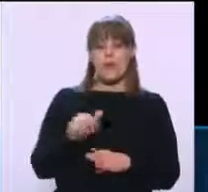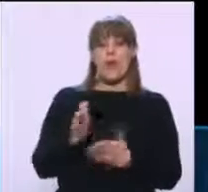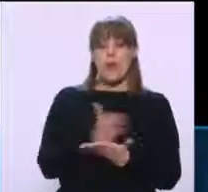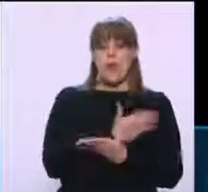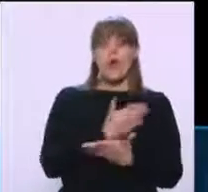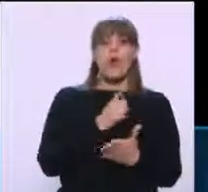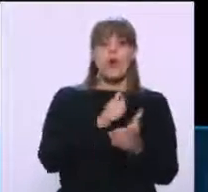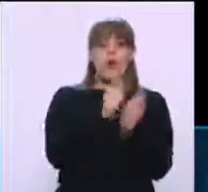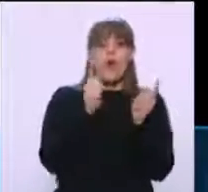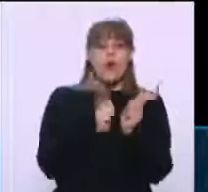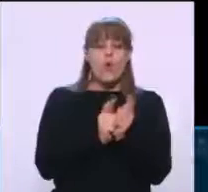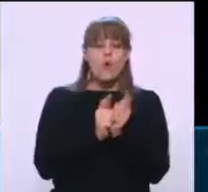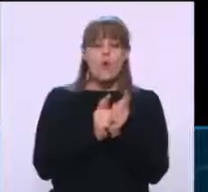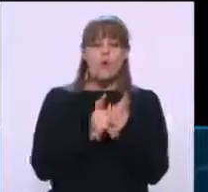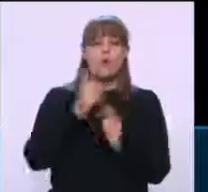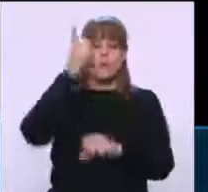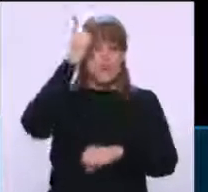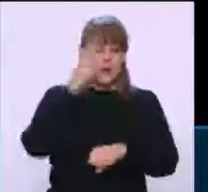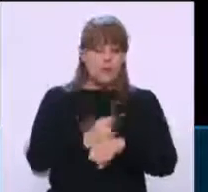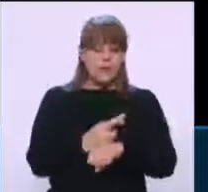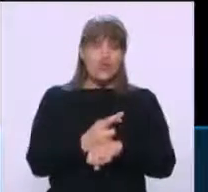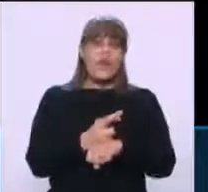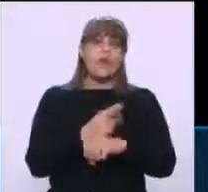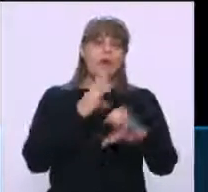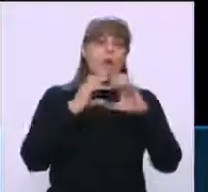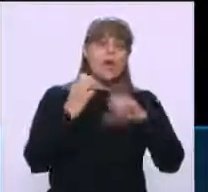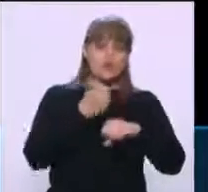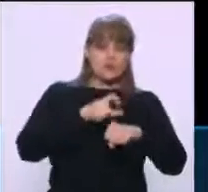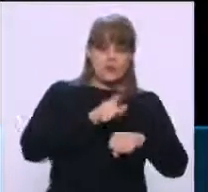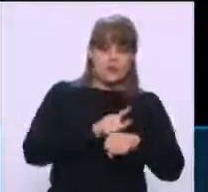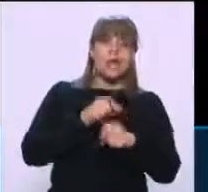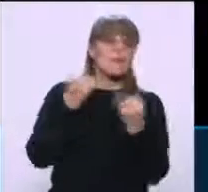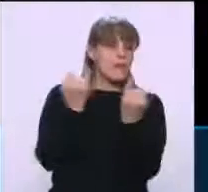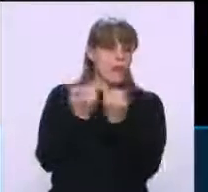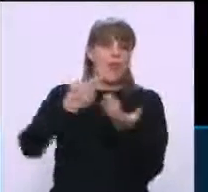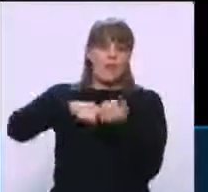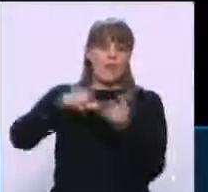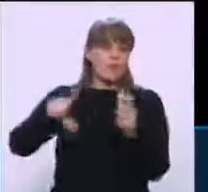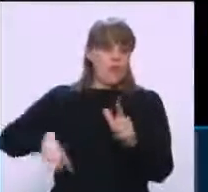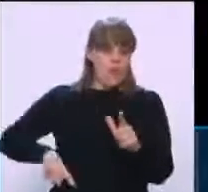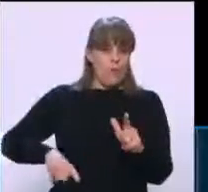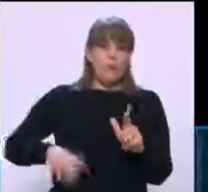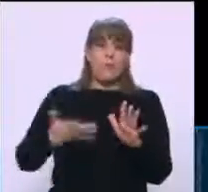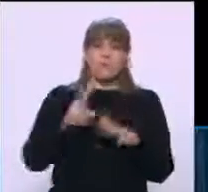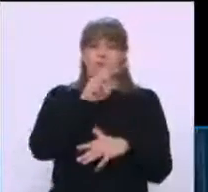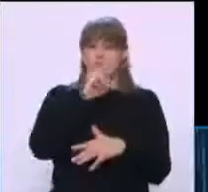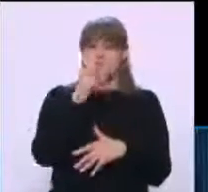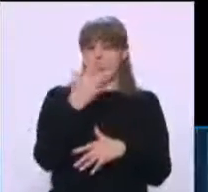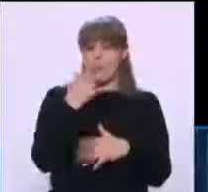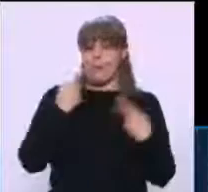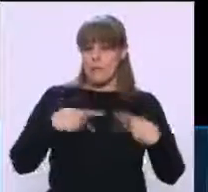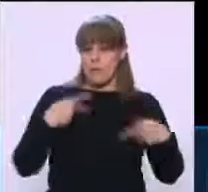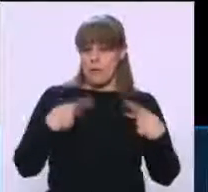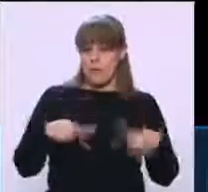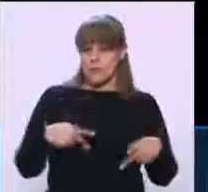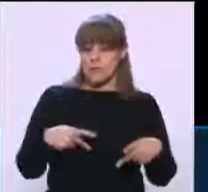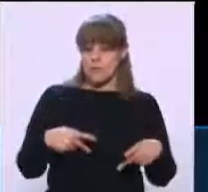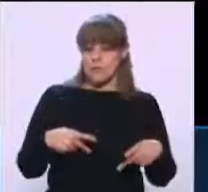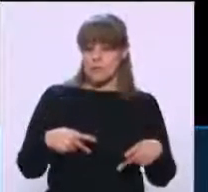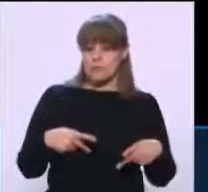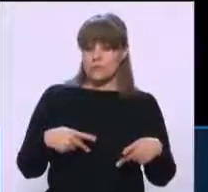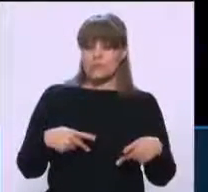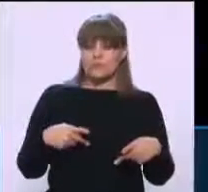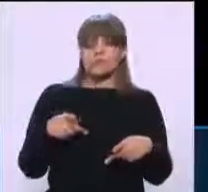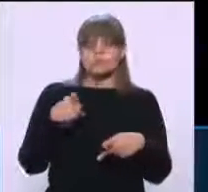de comunicación social, justamente del gobierno del estado, ya vemos 250 gentes que en teoría tienen algún nivel